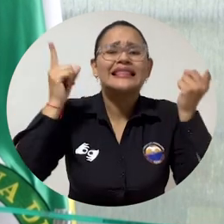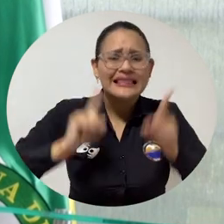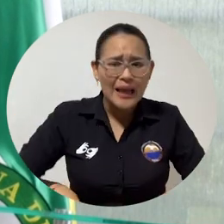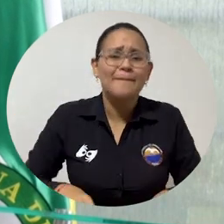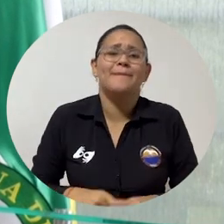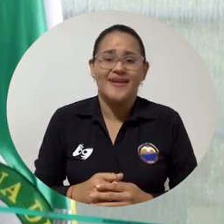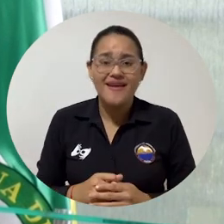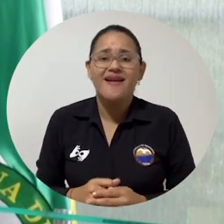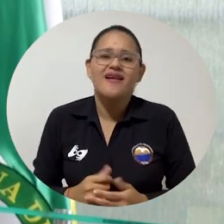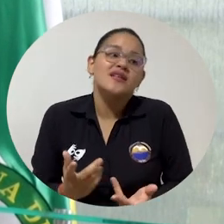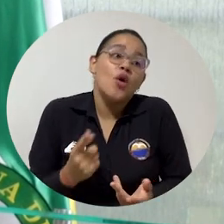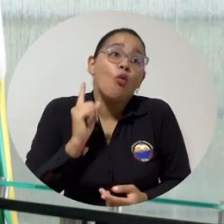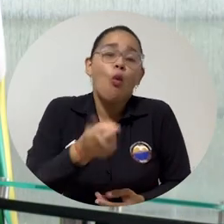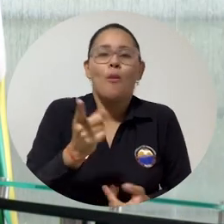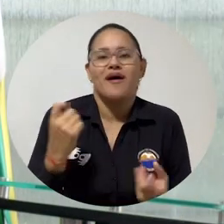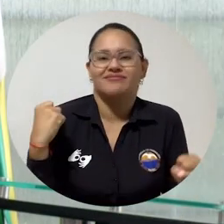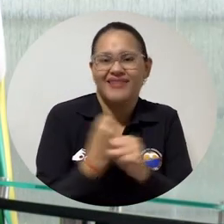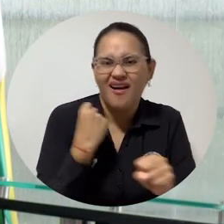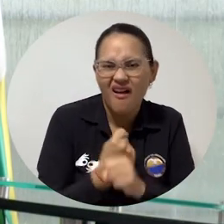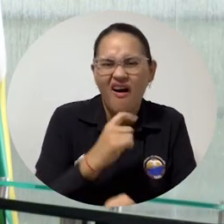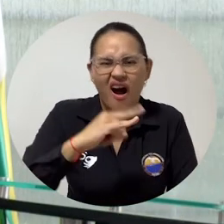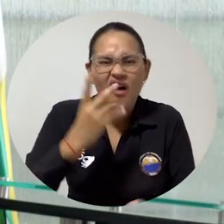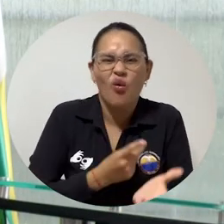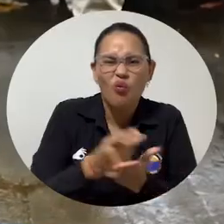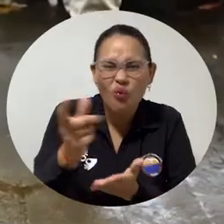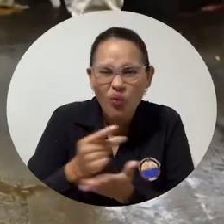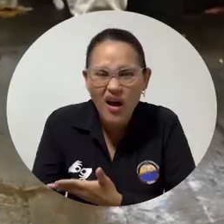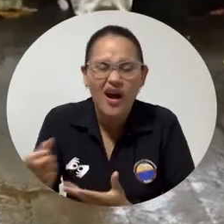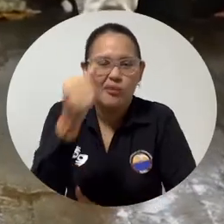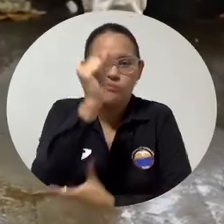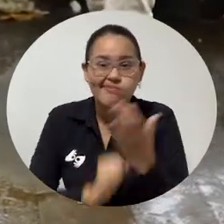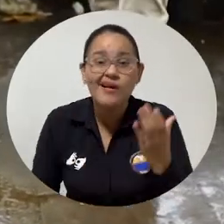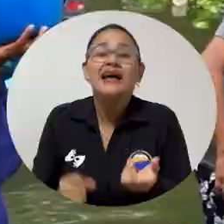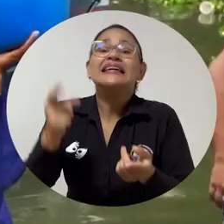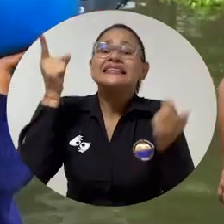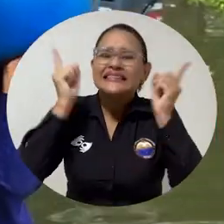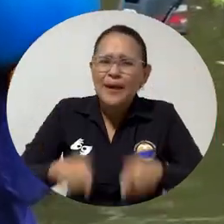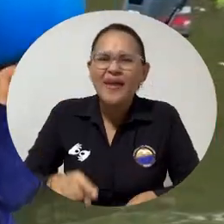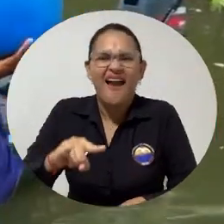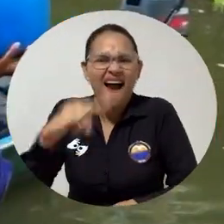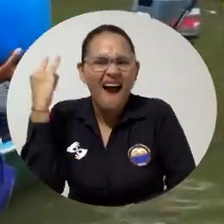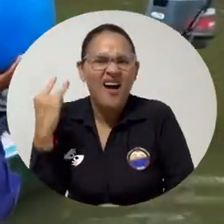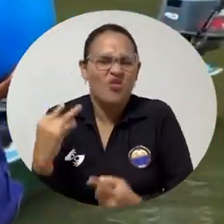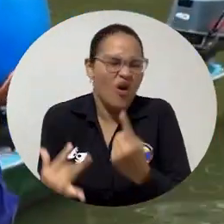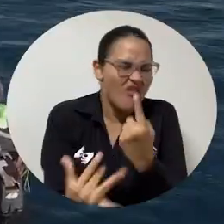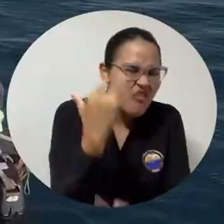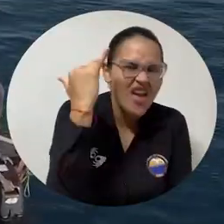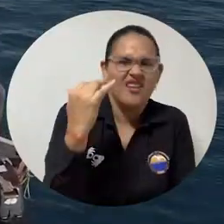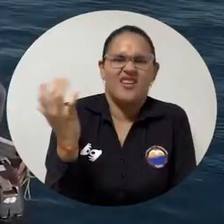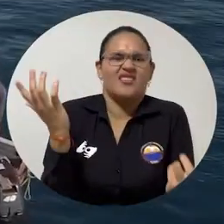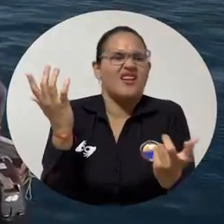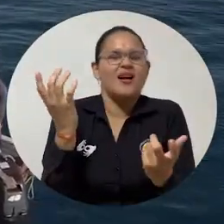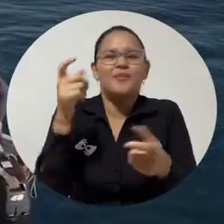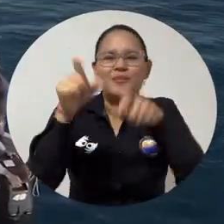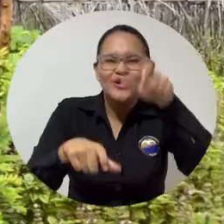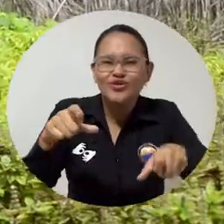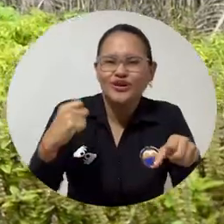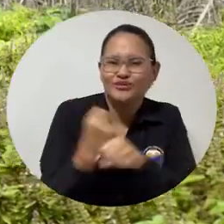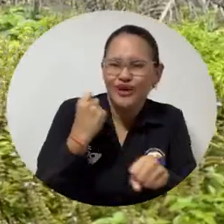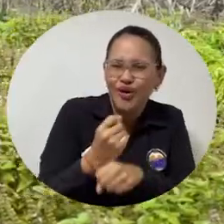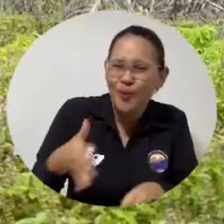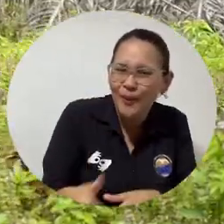marco de esa transición desde el punto de vista de los empleos que se van a perder, pero también de la necesidad de recompensar los daños generados en comunidades de